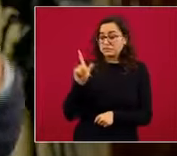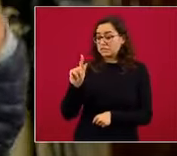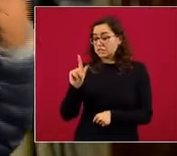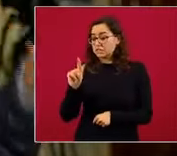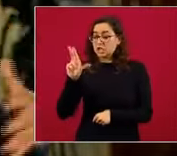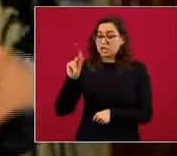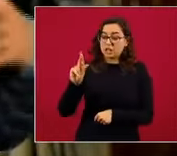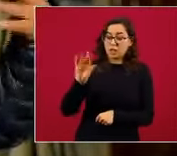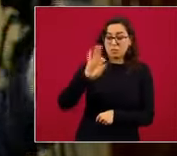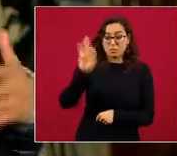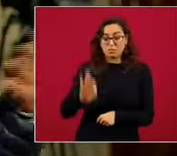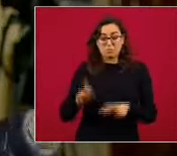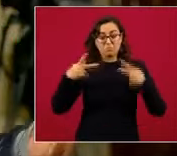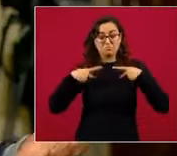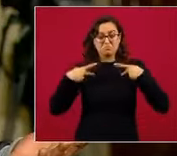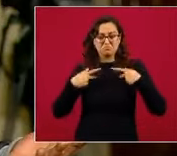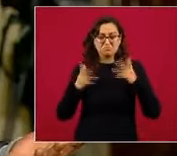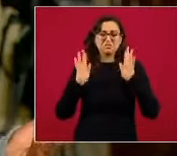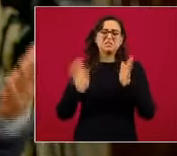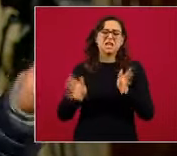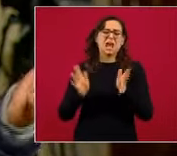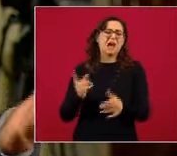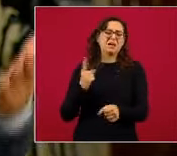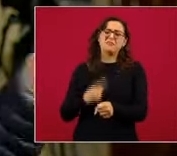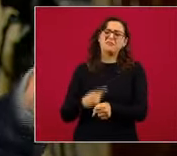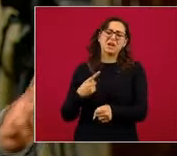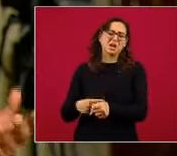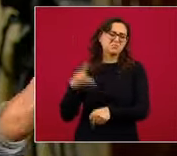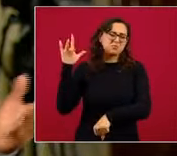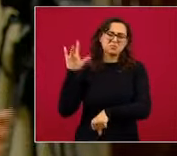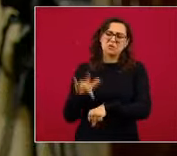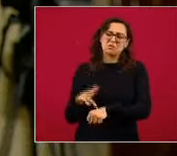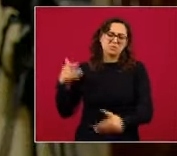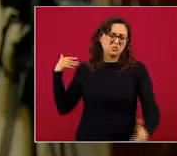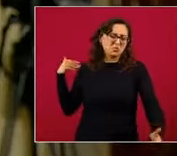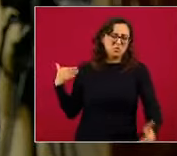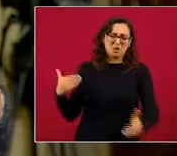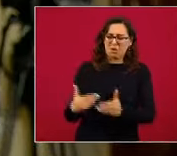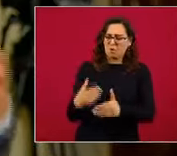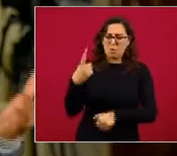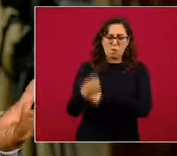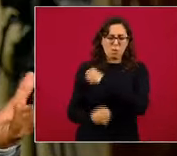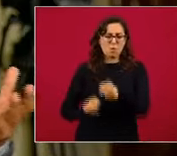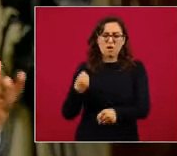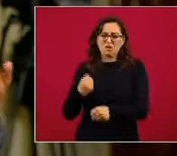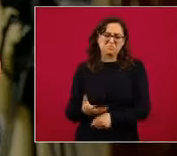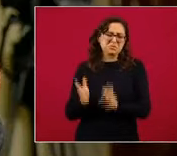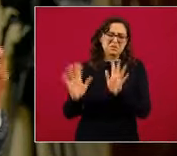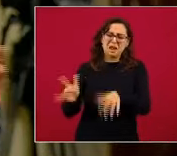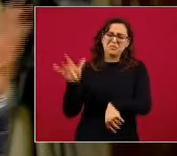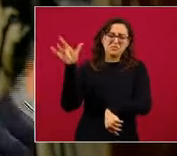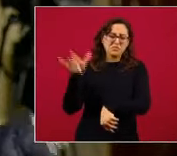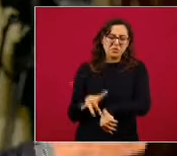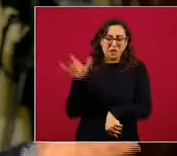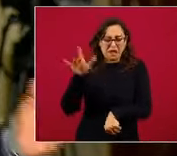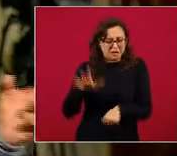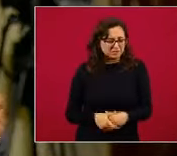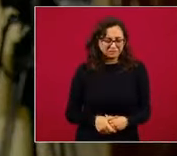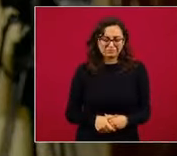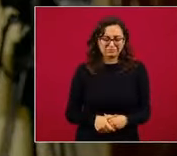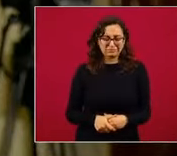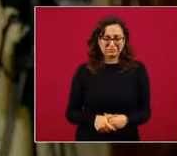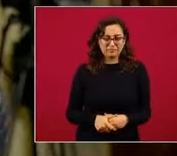nos habríamos ya contagiado de este virus. Mi pregunta, atendiendo a la